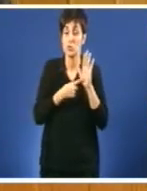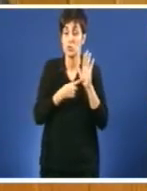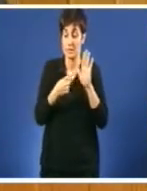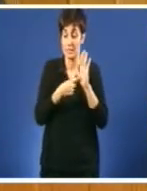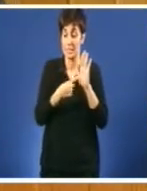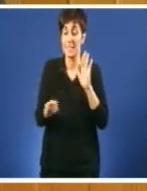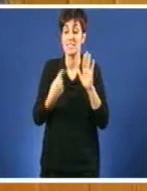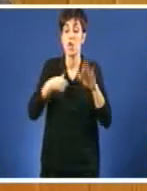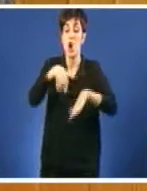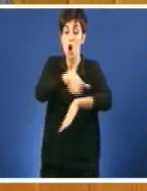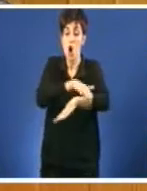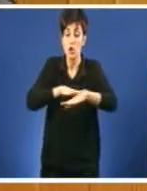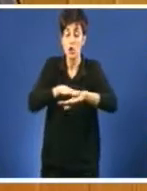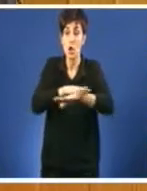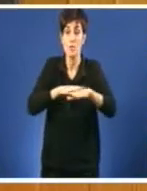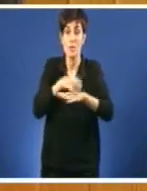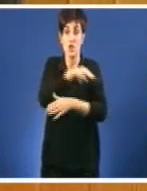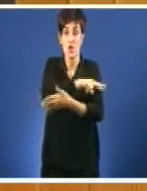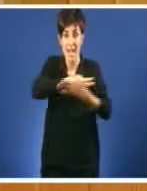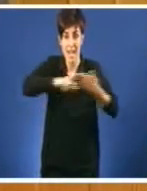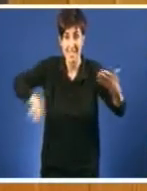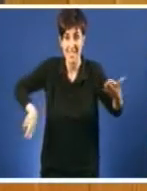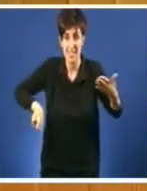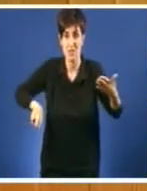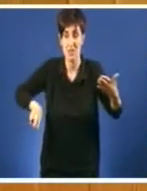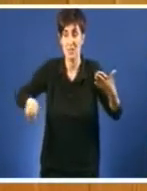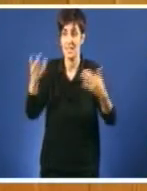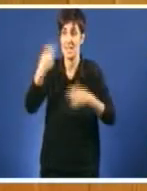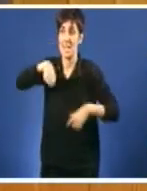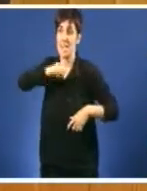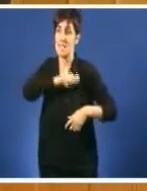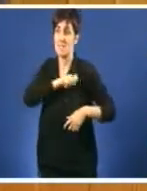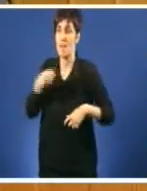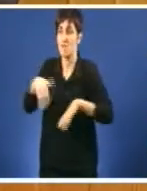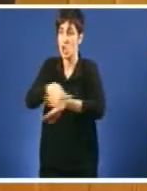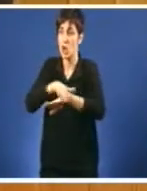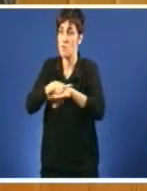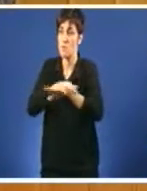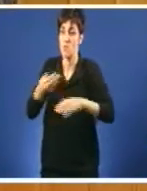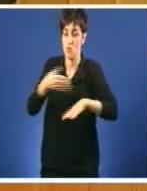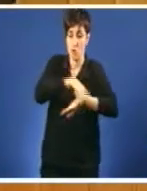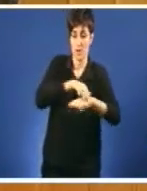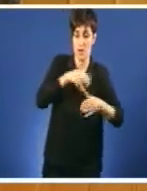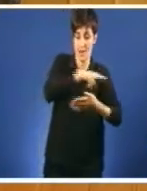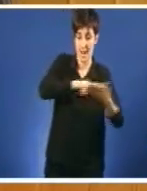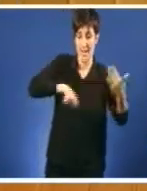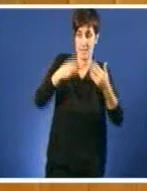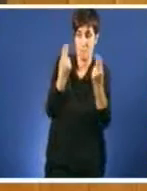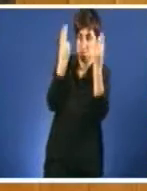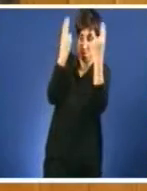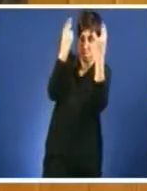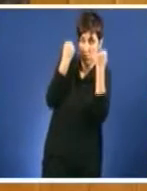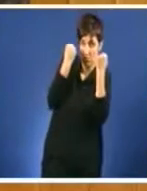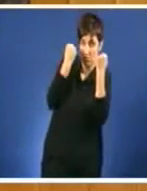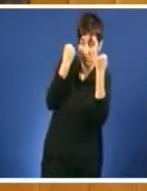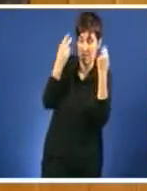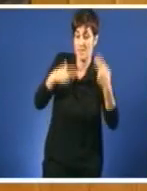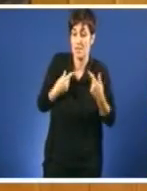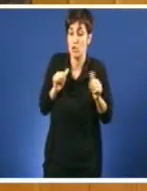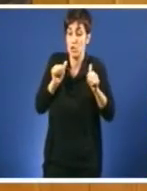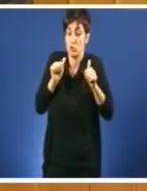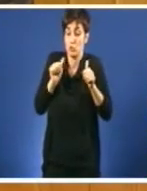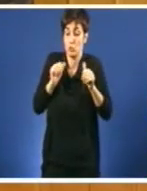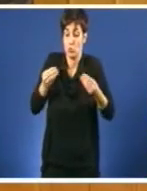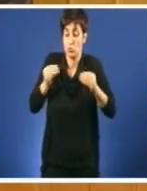dun goberno galego total e absolutamente sumiso ao goberno central que declina de exercer as súas responsabilidades á hora